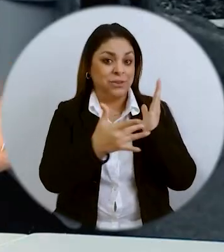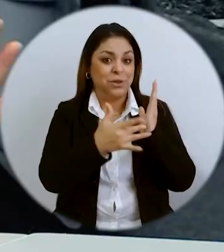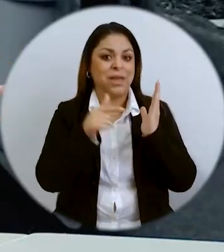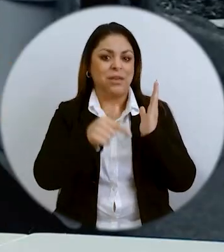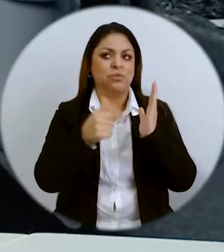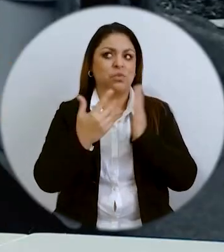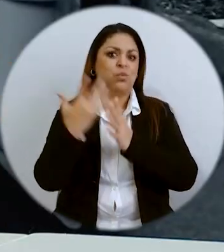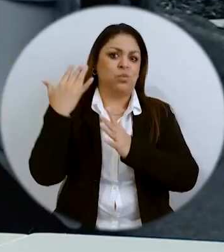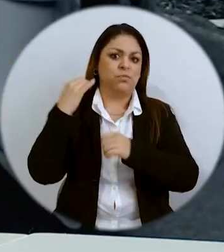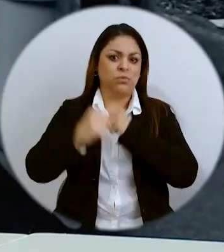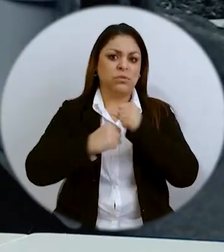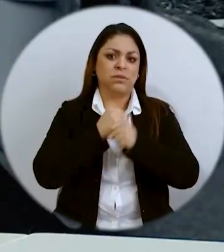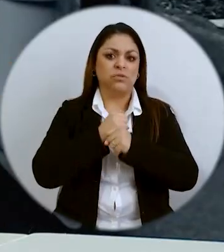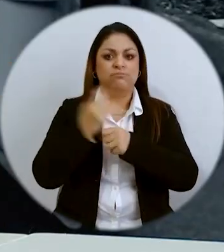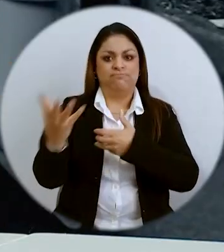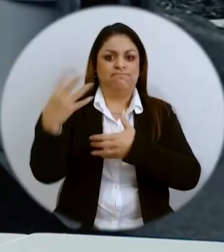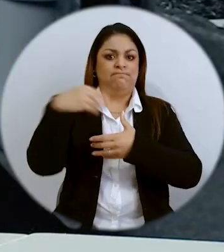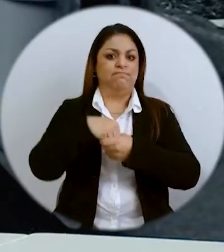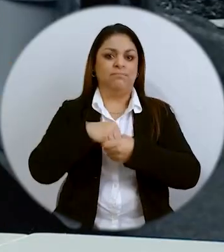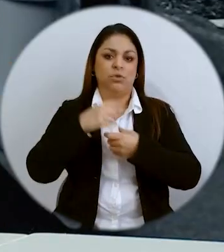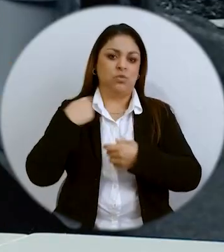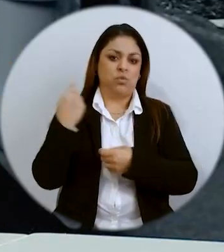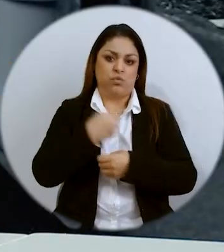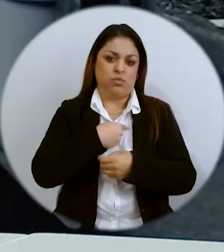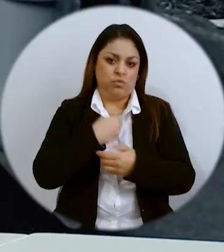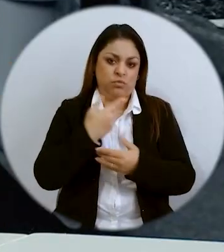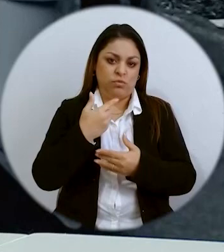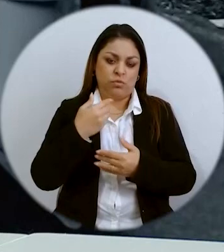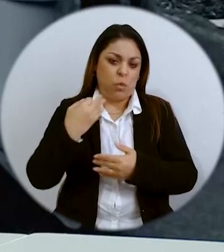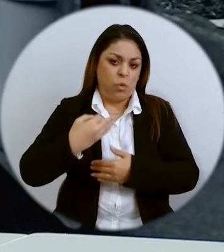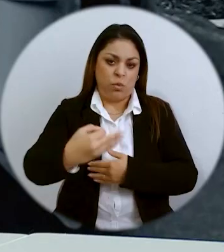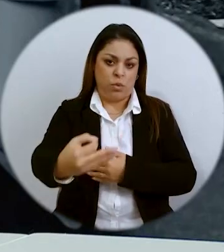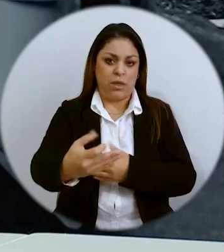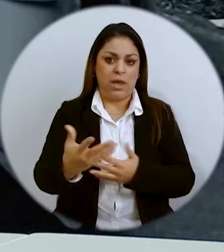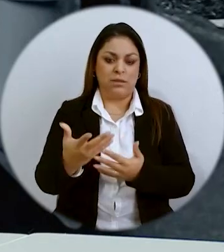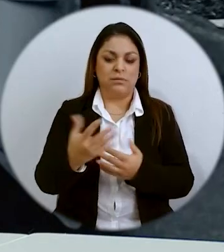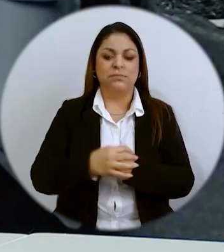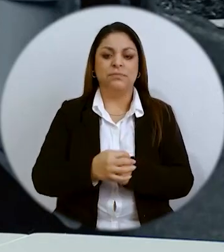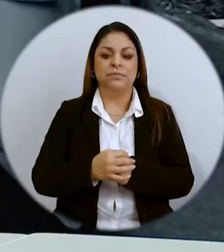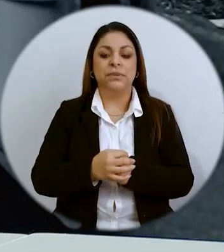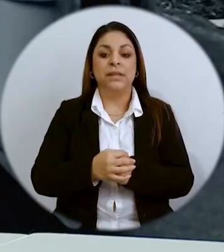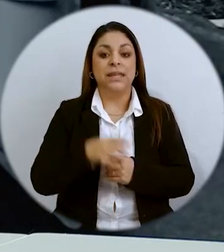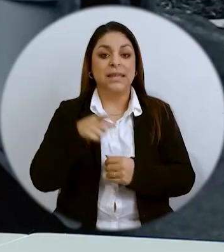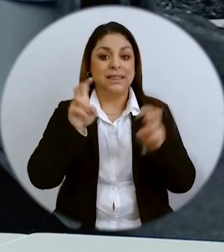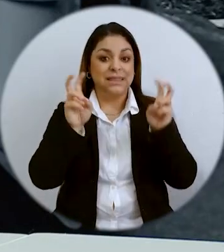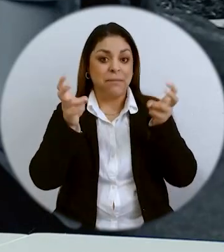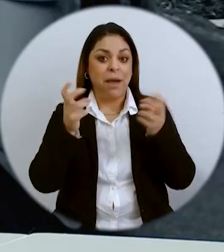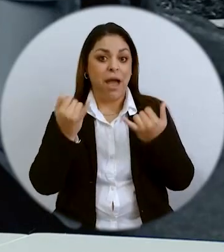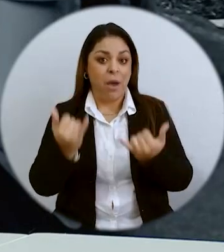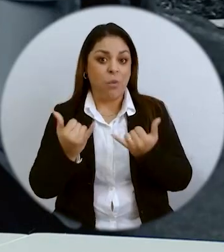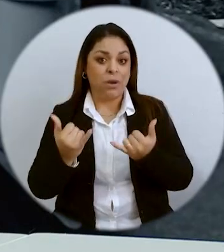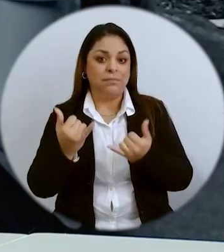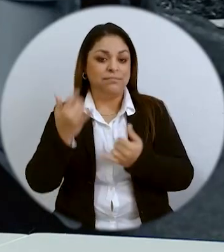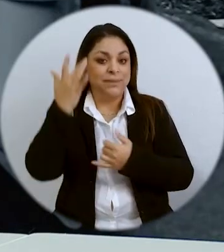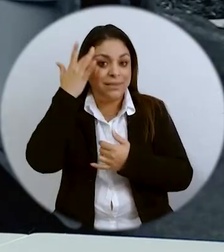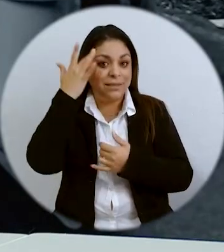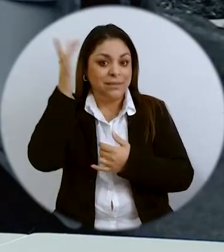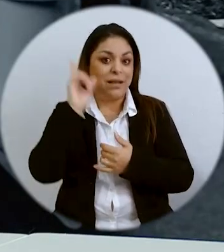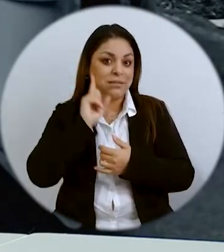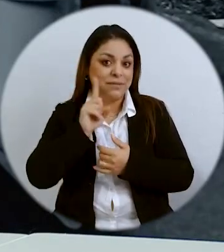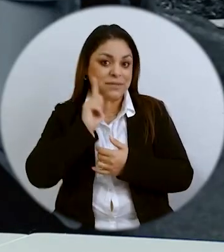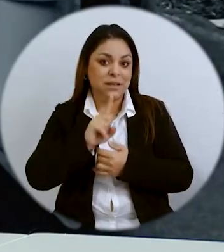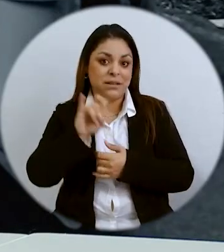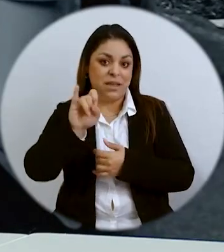desde hace bastantes años forma parte de nuestra cotidianidad de una u otra forma, y pues el tema de la inteligencia artificial